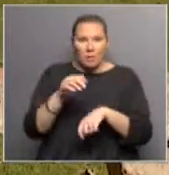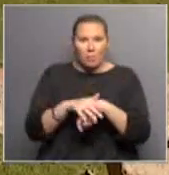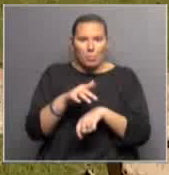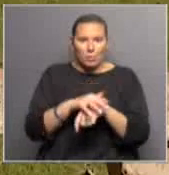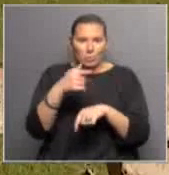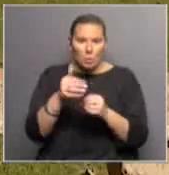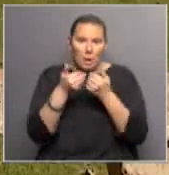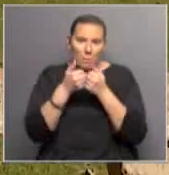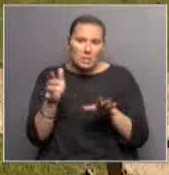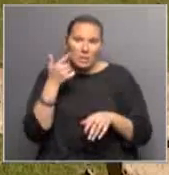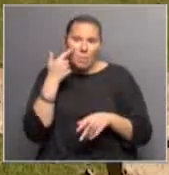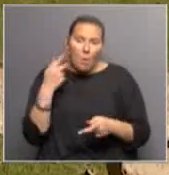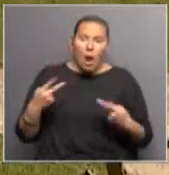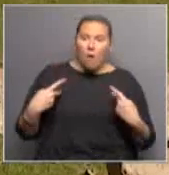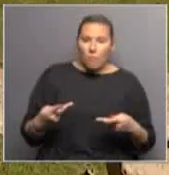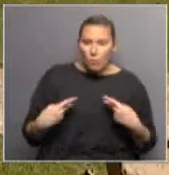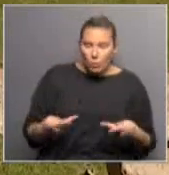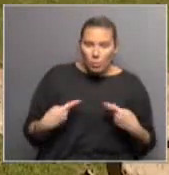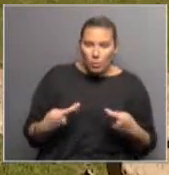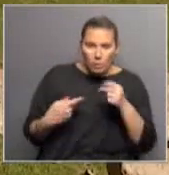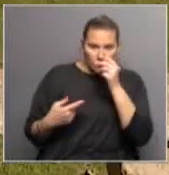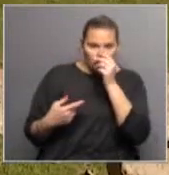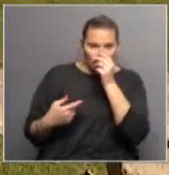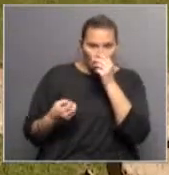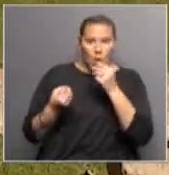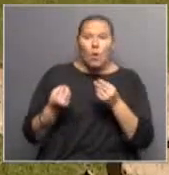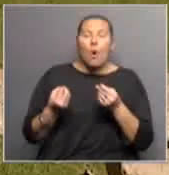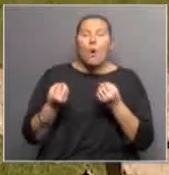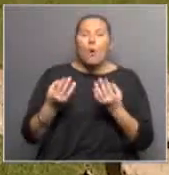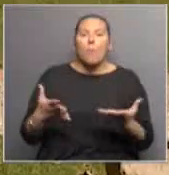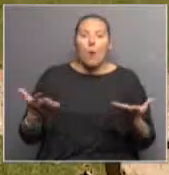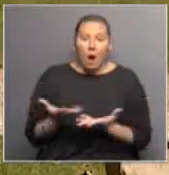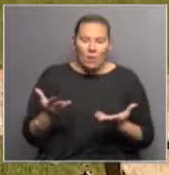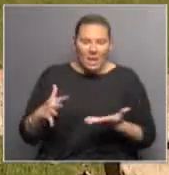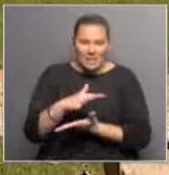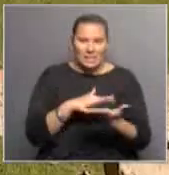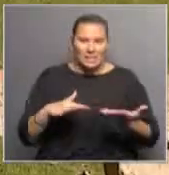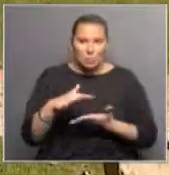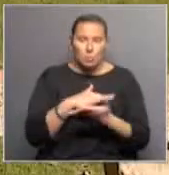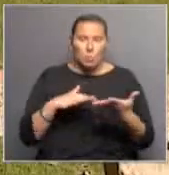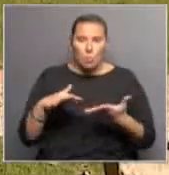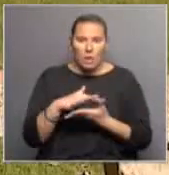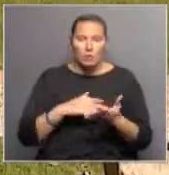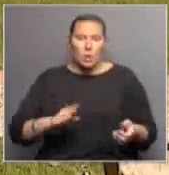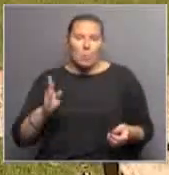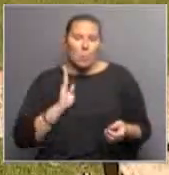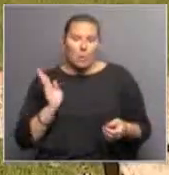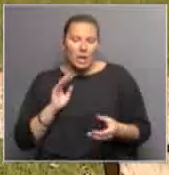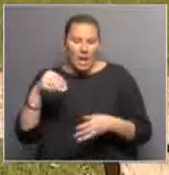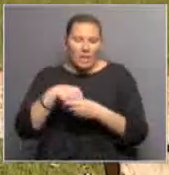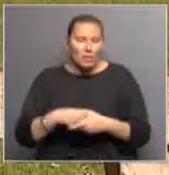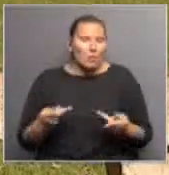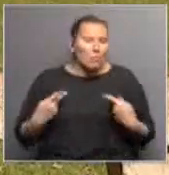tu incursión por el fútbol? ¿Y cómo es la realidad ahora con el tema de las mujeres en el